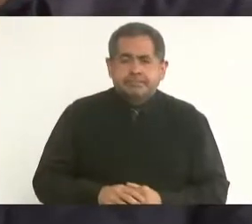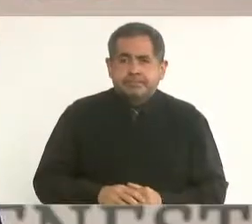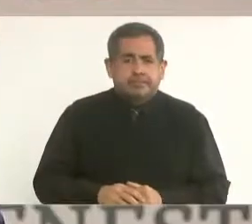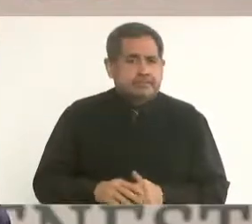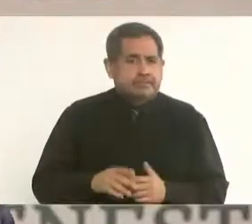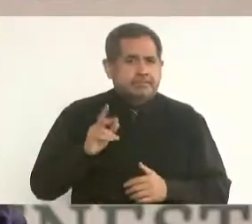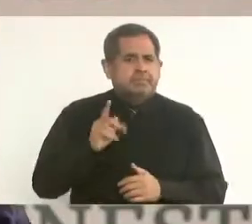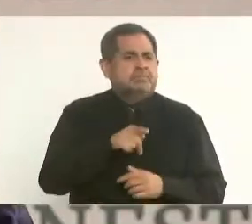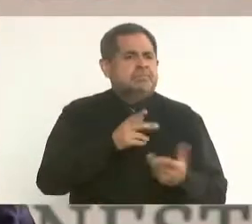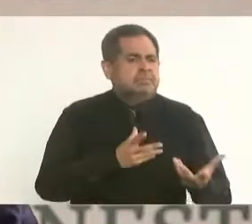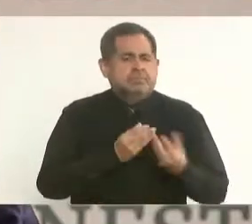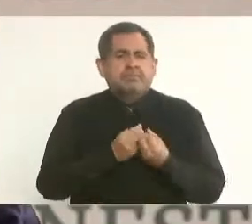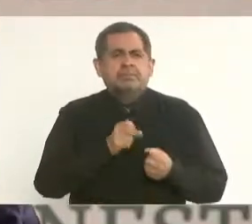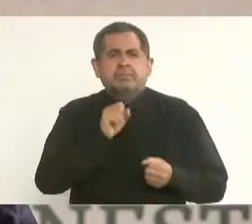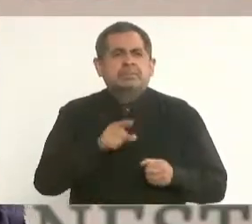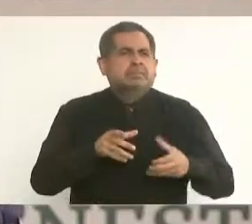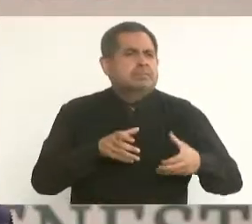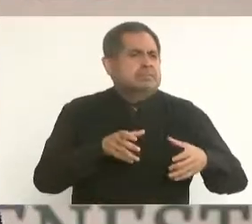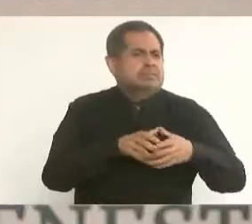como